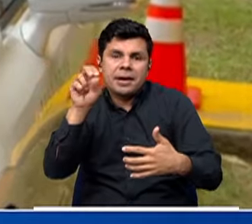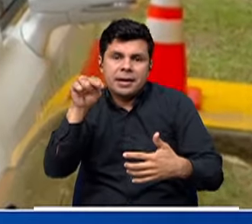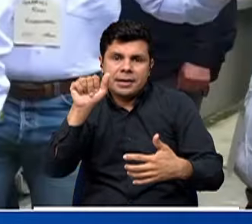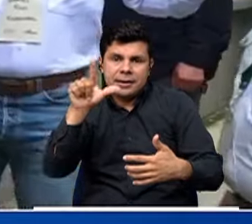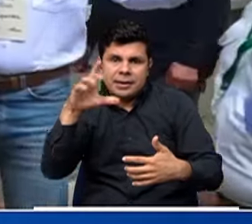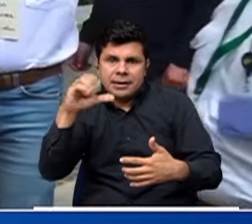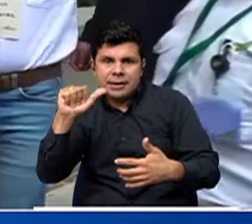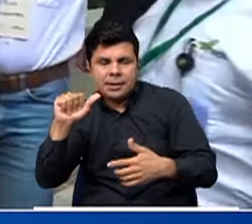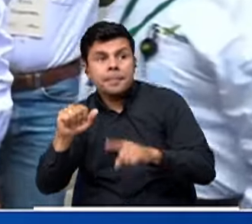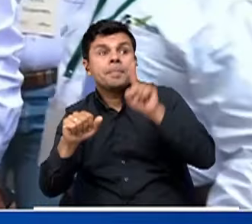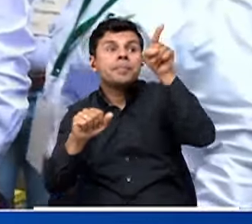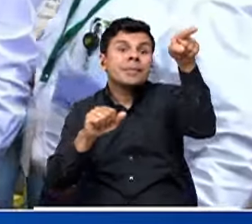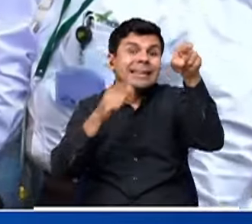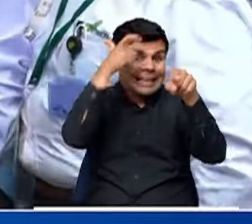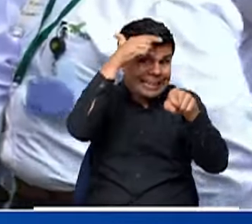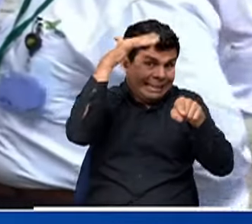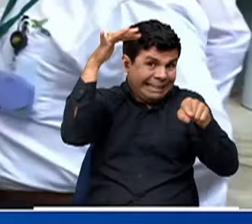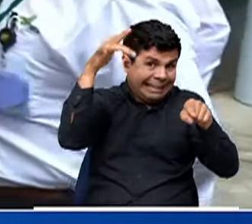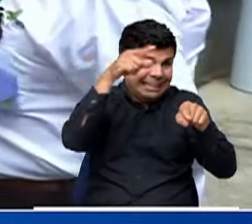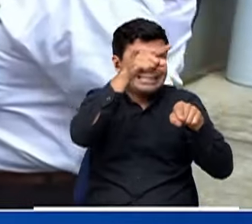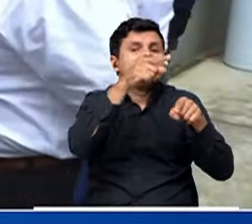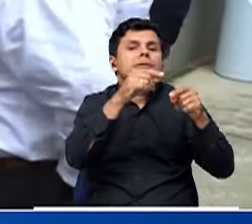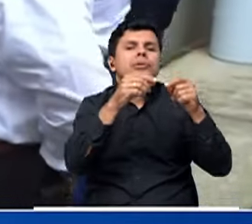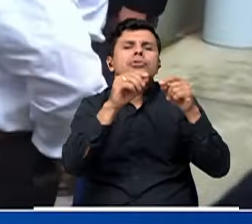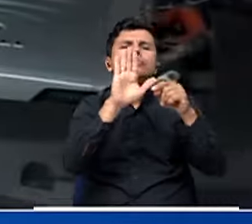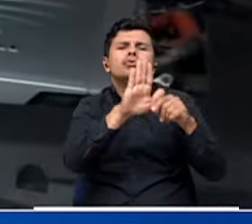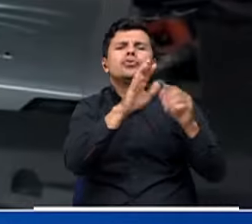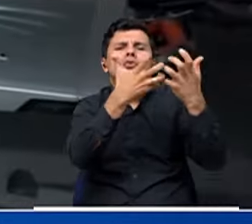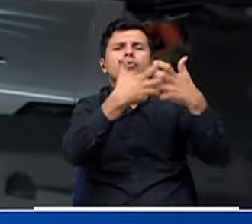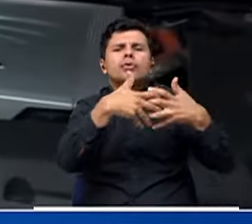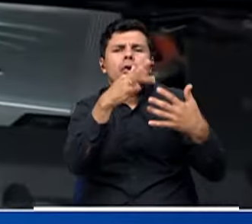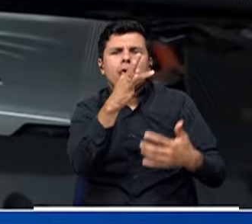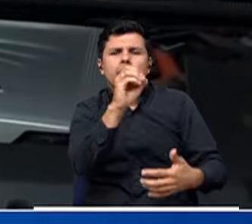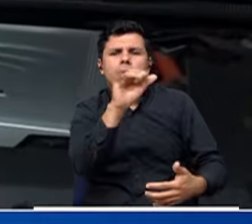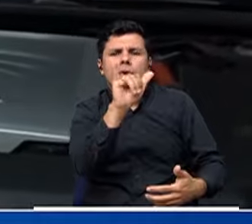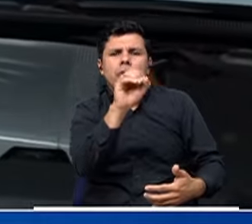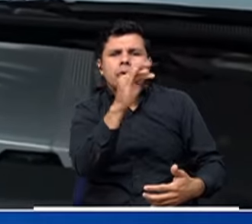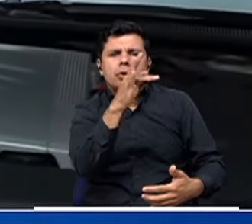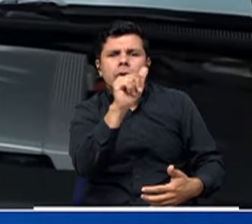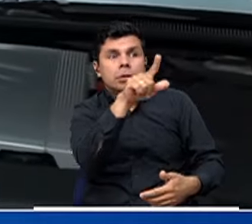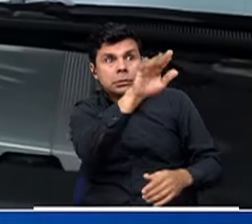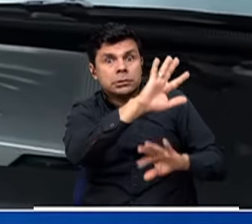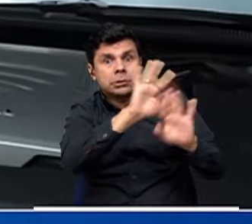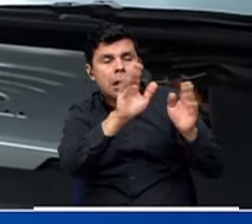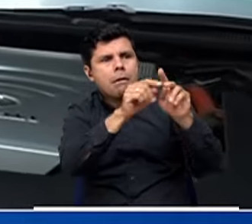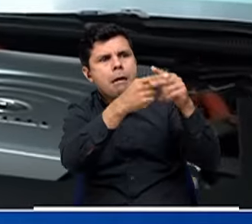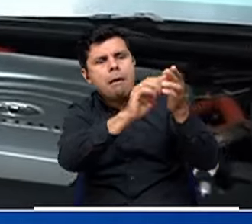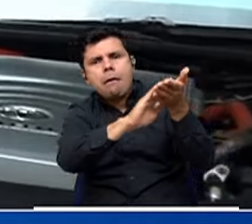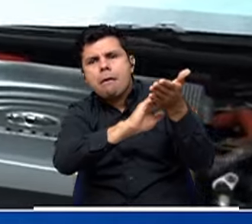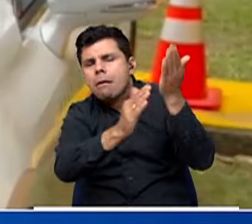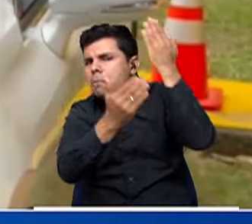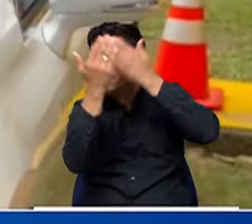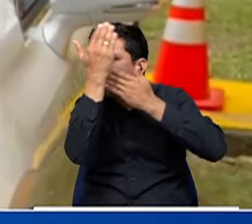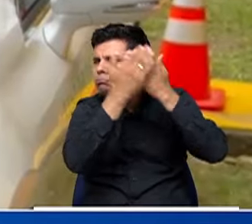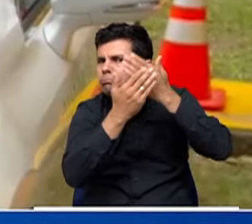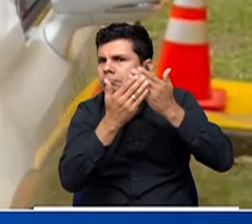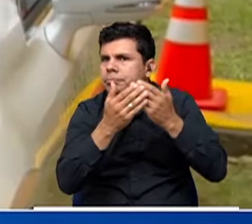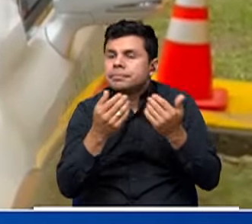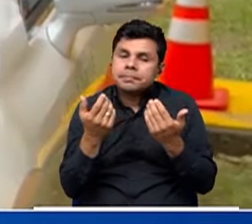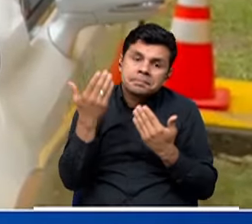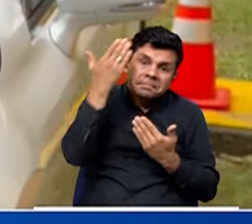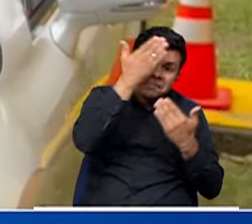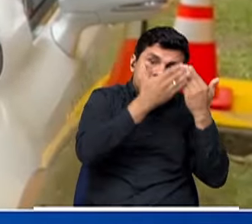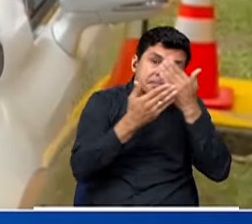tenemos el apoyo de Toyota, porque en Cartagena estamos desarrollando la movilidad liviana. Y tenemos además una proyección de tener un corredor verde de carga